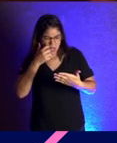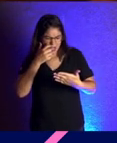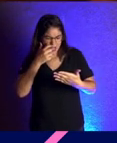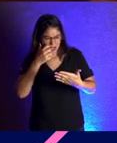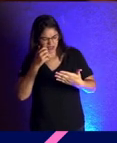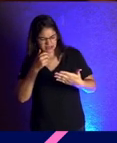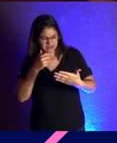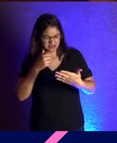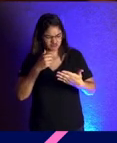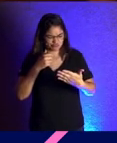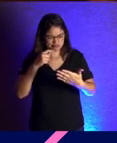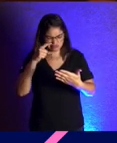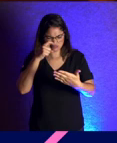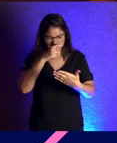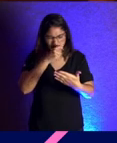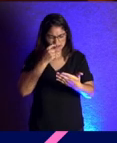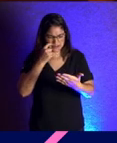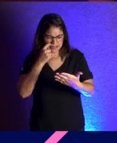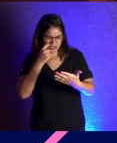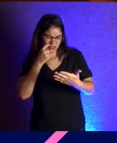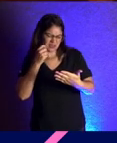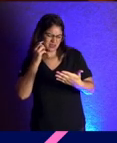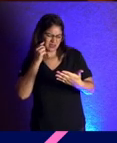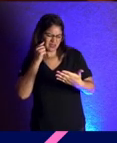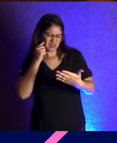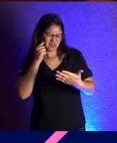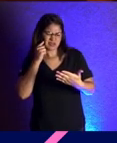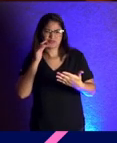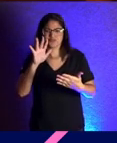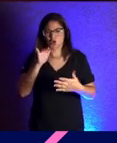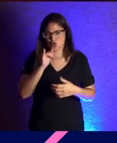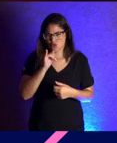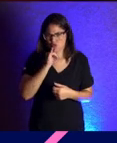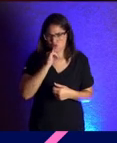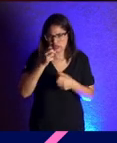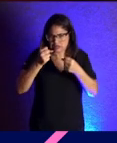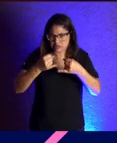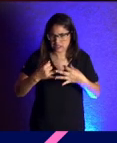encontrar aquí, pero no. Voy a hacer un resumen, ¿ok?